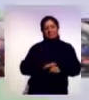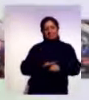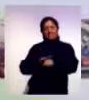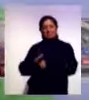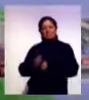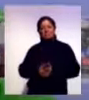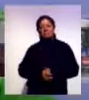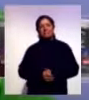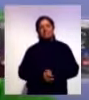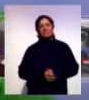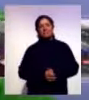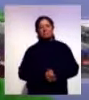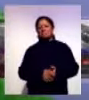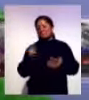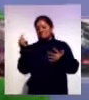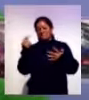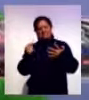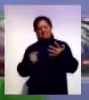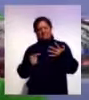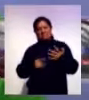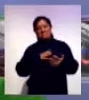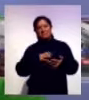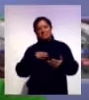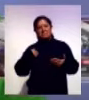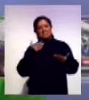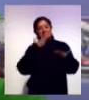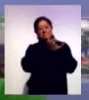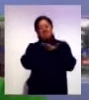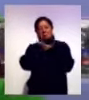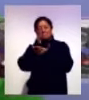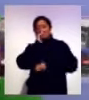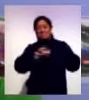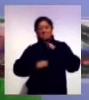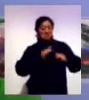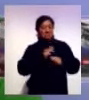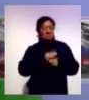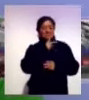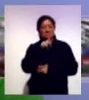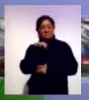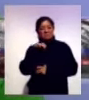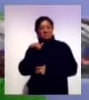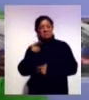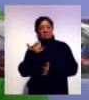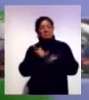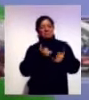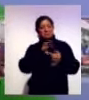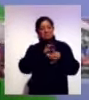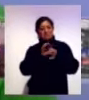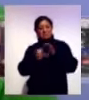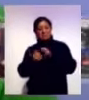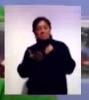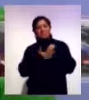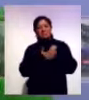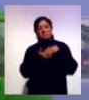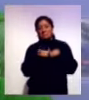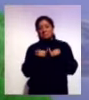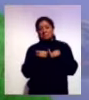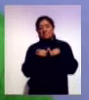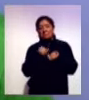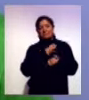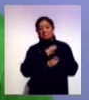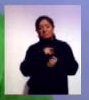fuera, todos los eventos que he estado, mundiales, panamericanos, 2 Juegos Olímpicos que llevo hoy en día y próximamente 3. Siempre ha